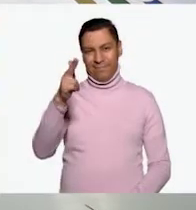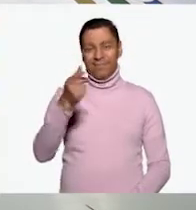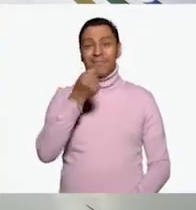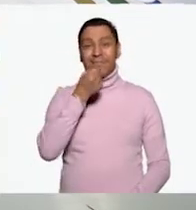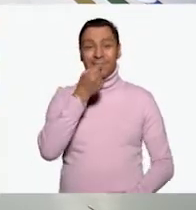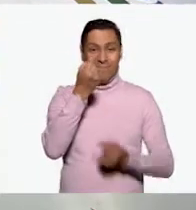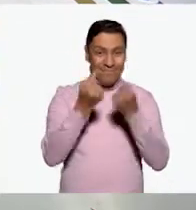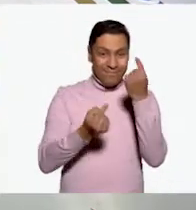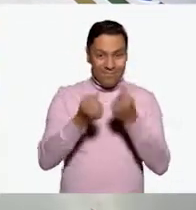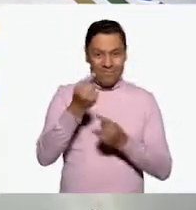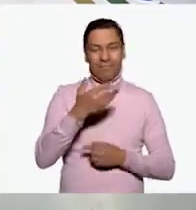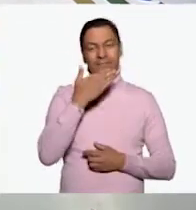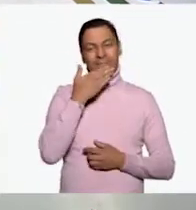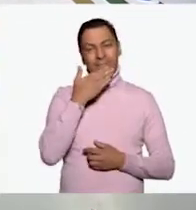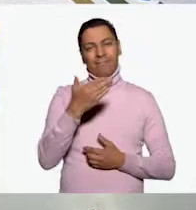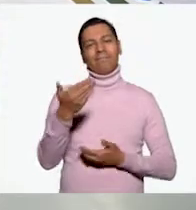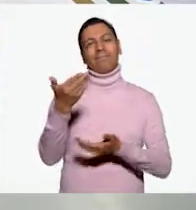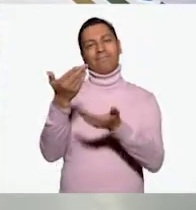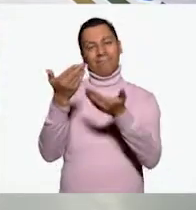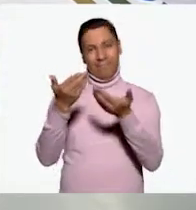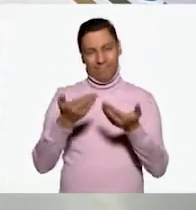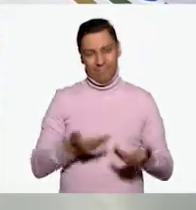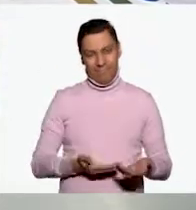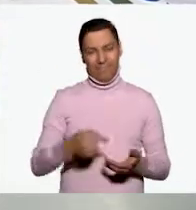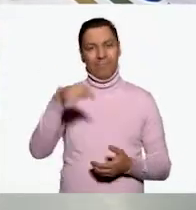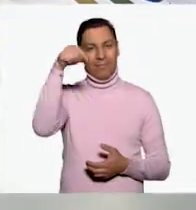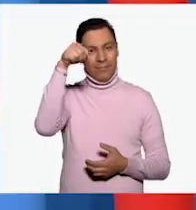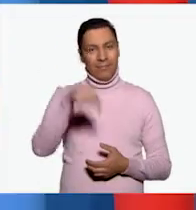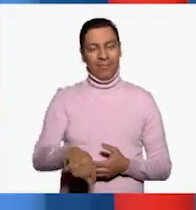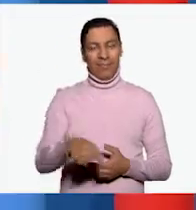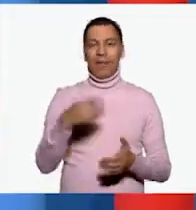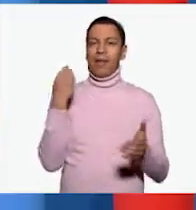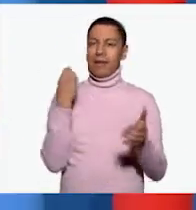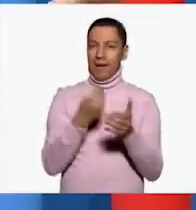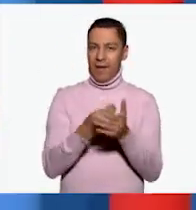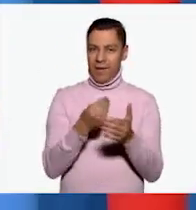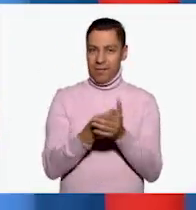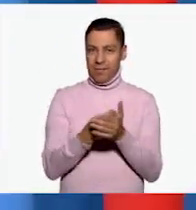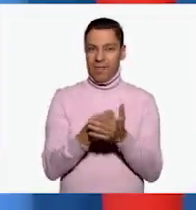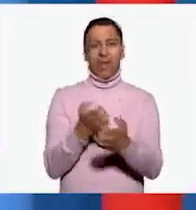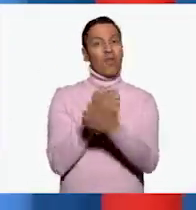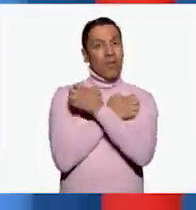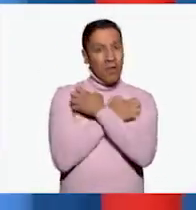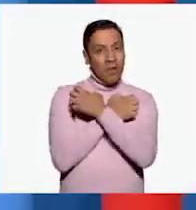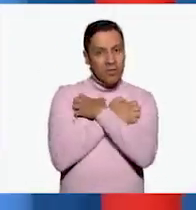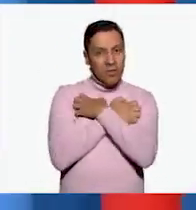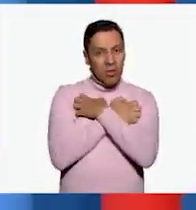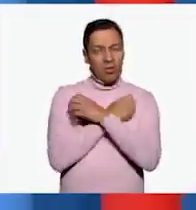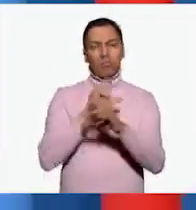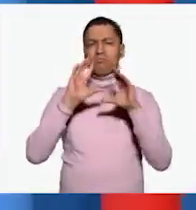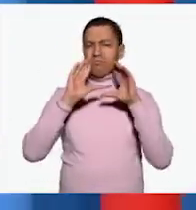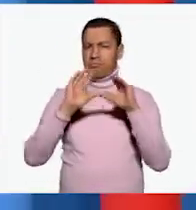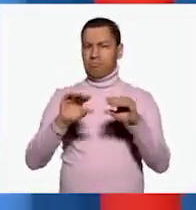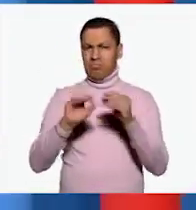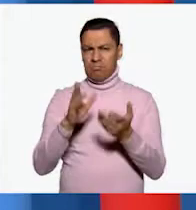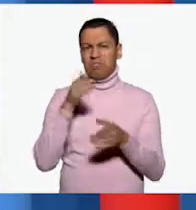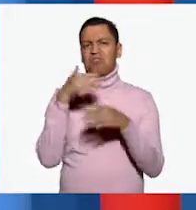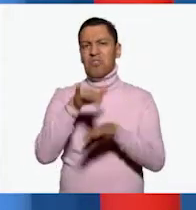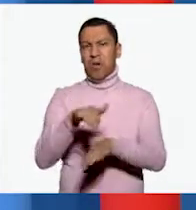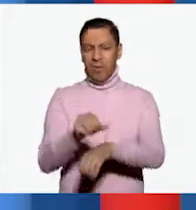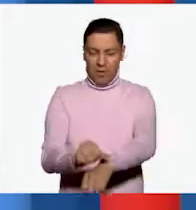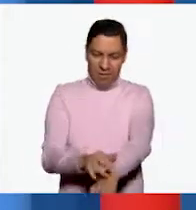Niñas y niños, bienvenidas y bienvenidos a esta, su clase de educación socioemocional, en la que nos acompañarán la